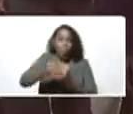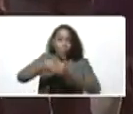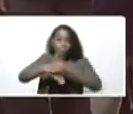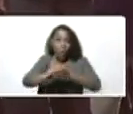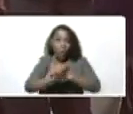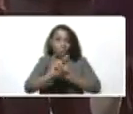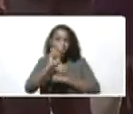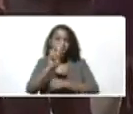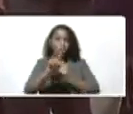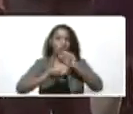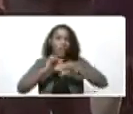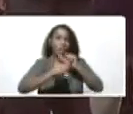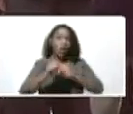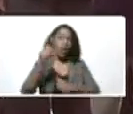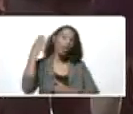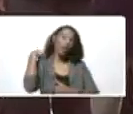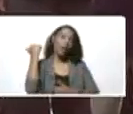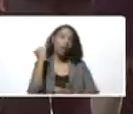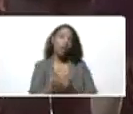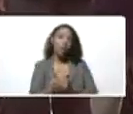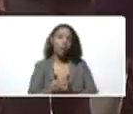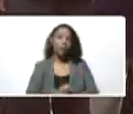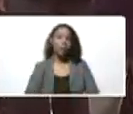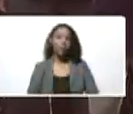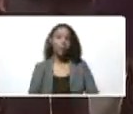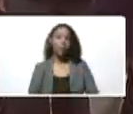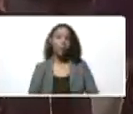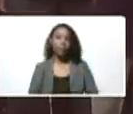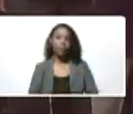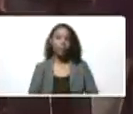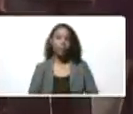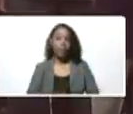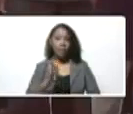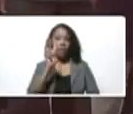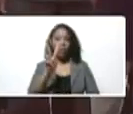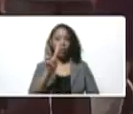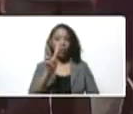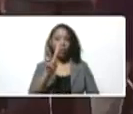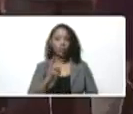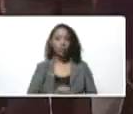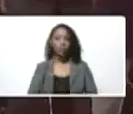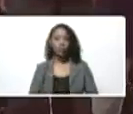dos siglos de traiciones. Y dos,